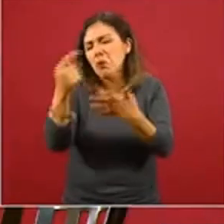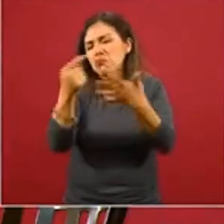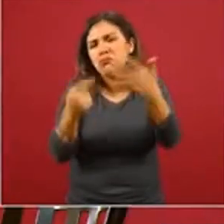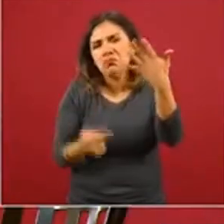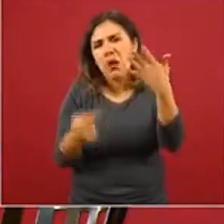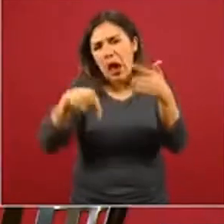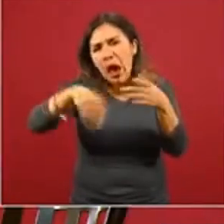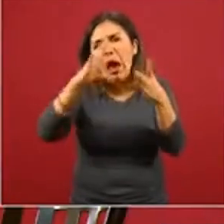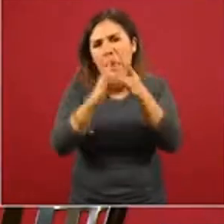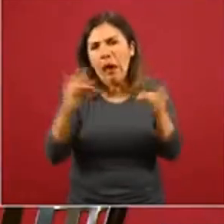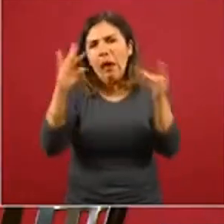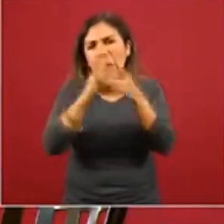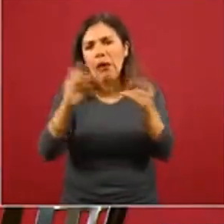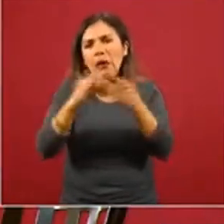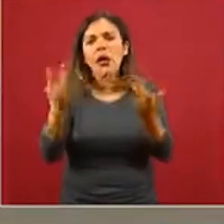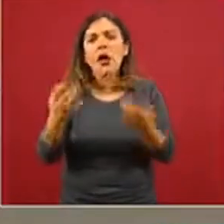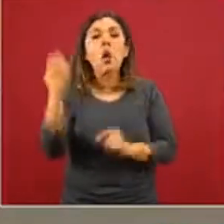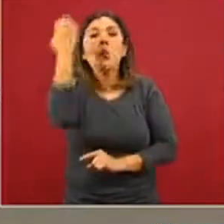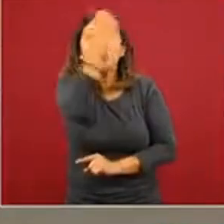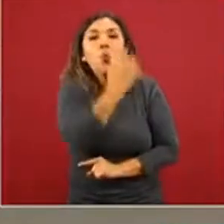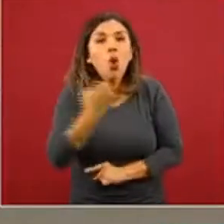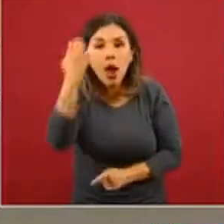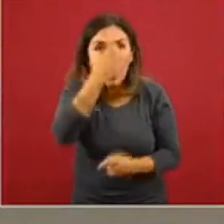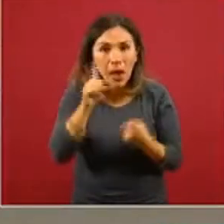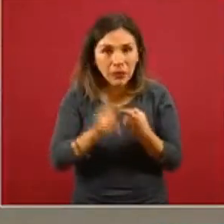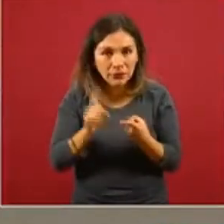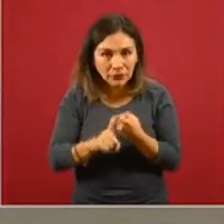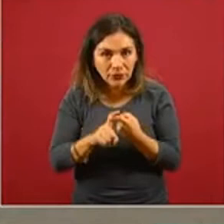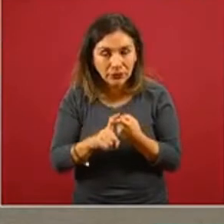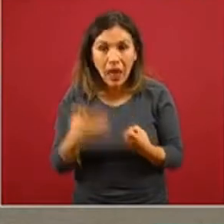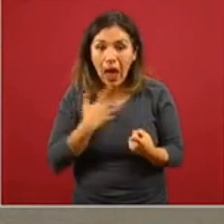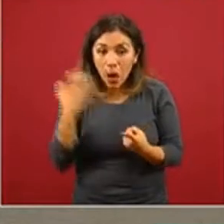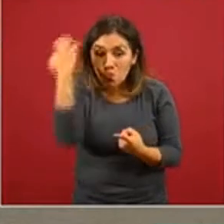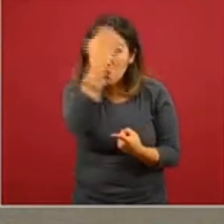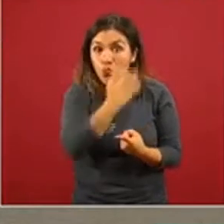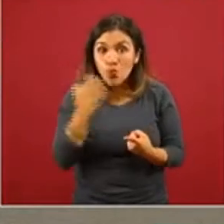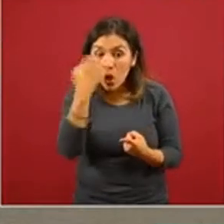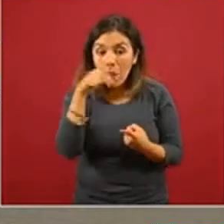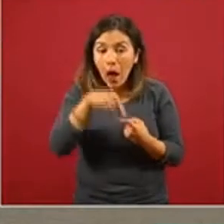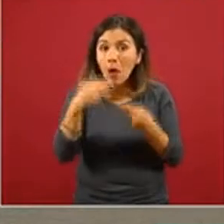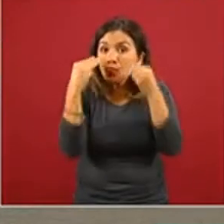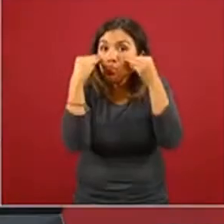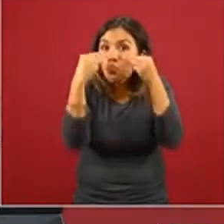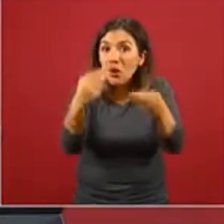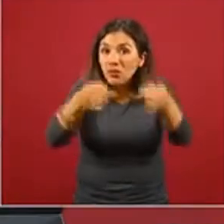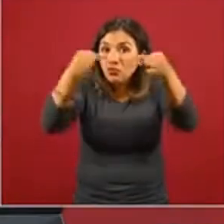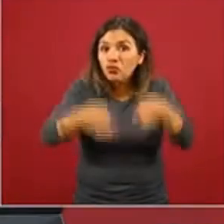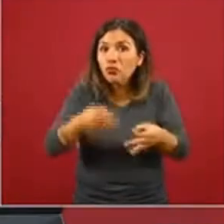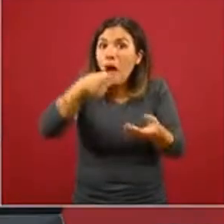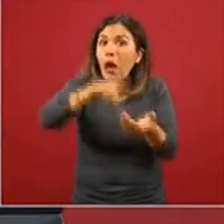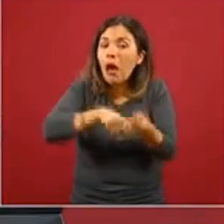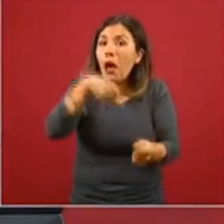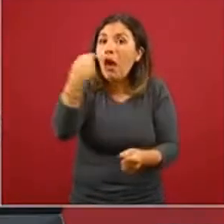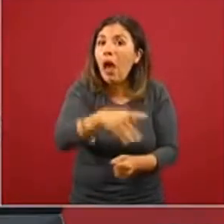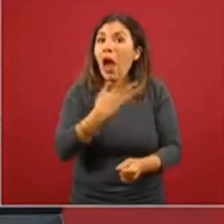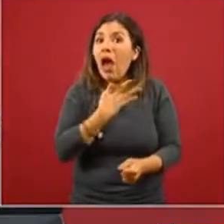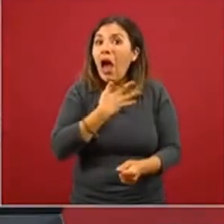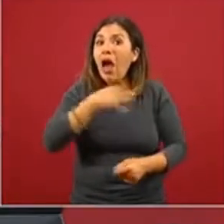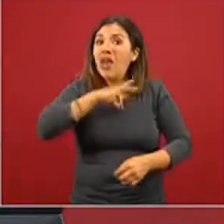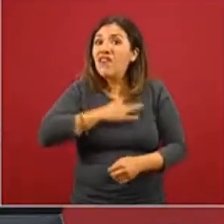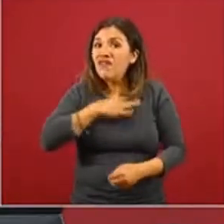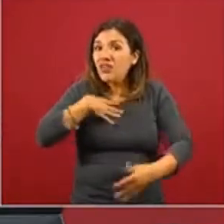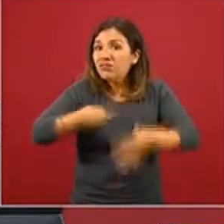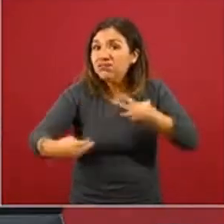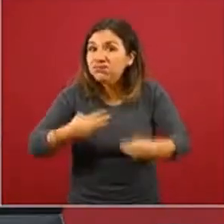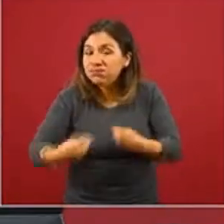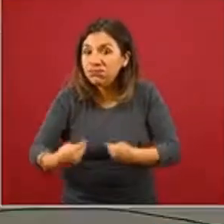los que han sido comentados aquí. Pruebas, el poder tener una prueba que demuestre la historia de haber desarrollado la